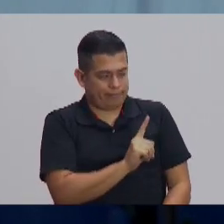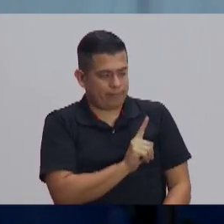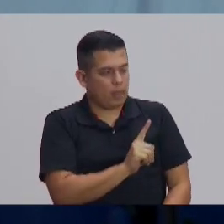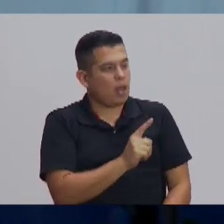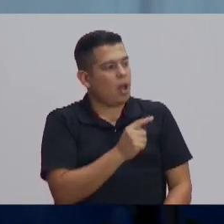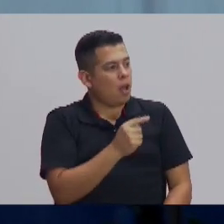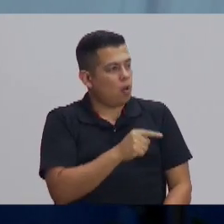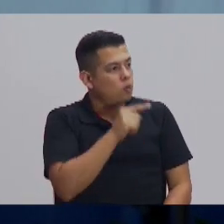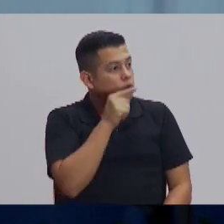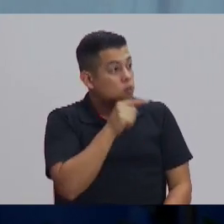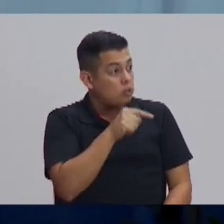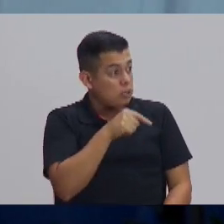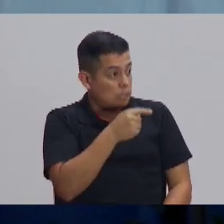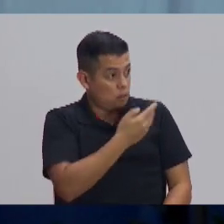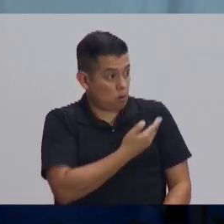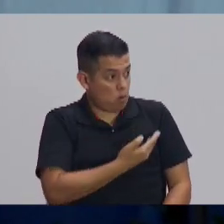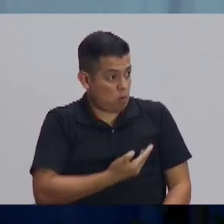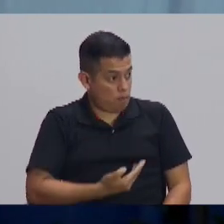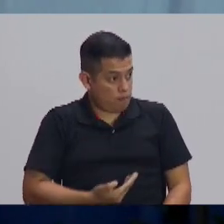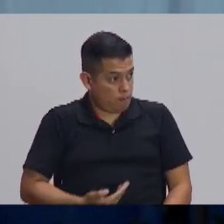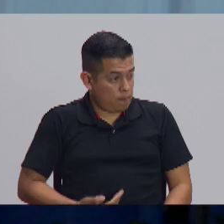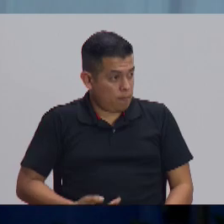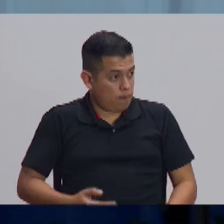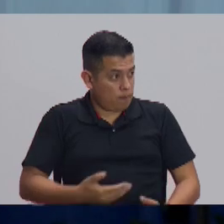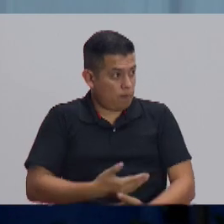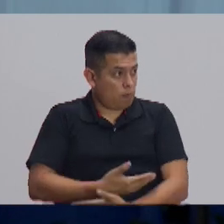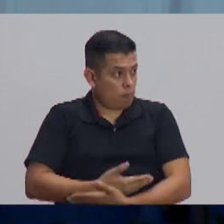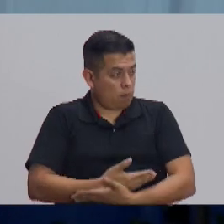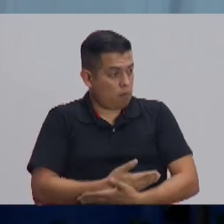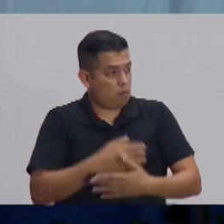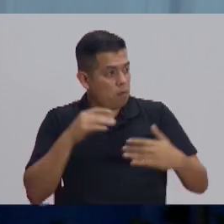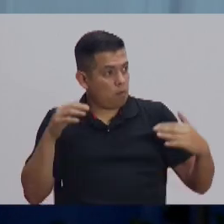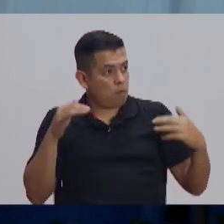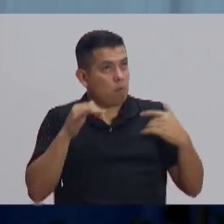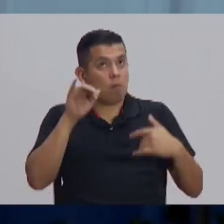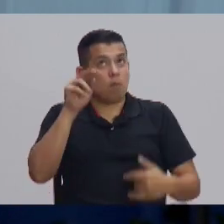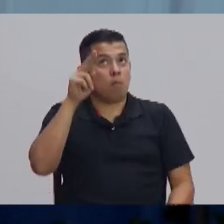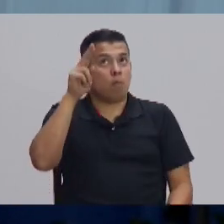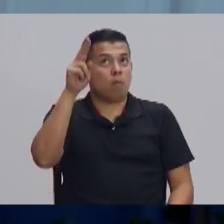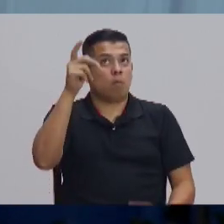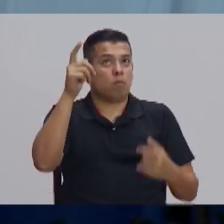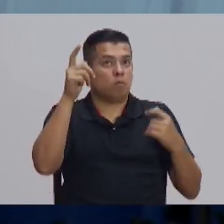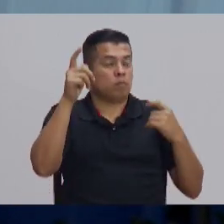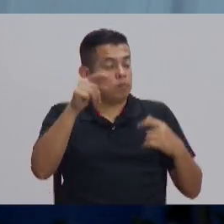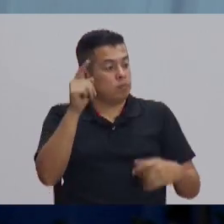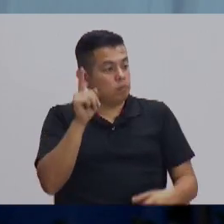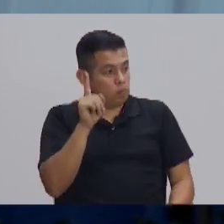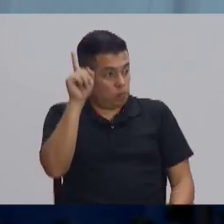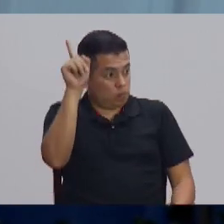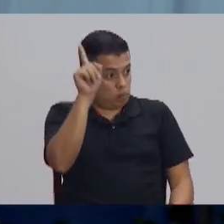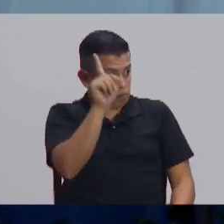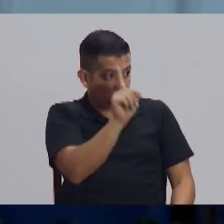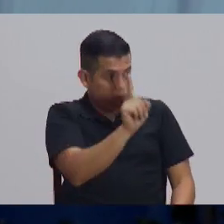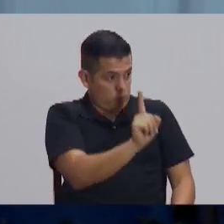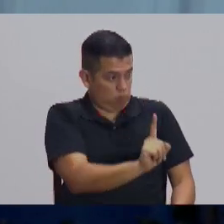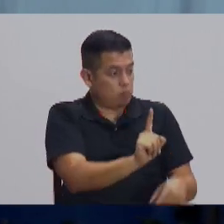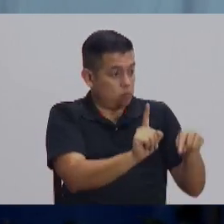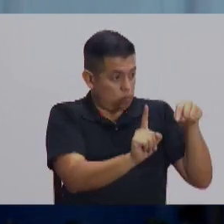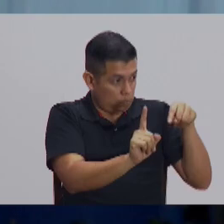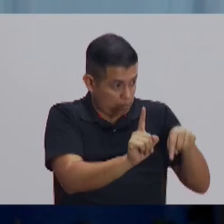más como príncipe del ejército de jehová he venido ahora